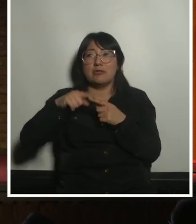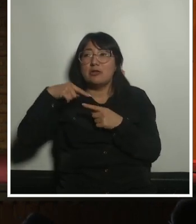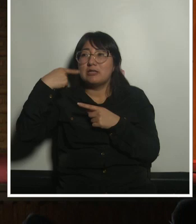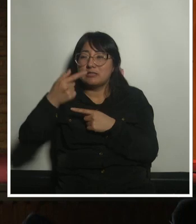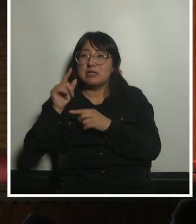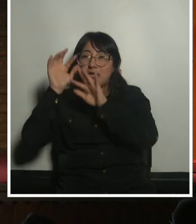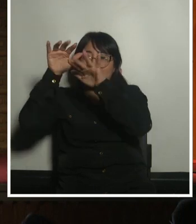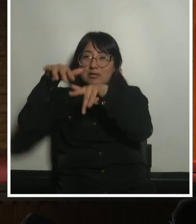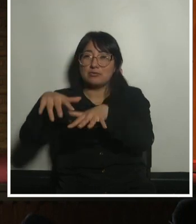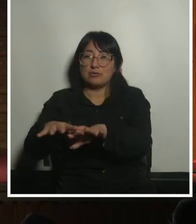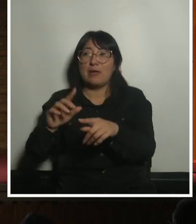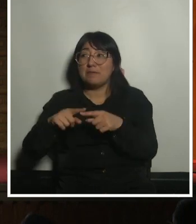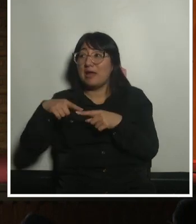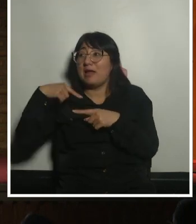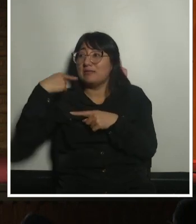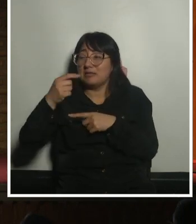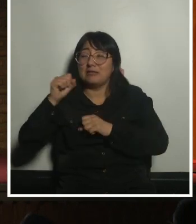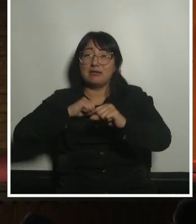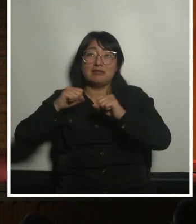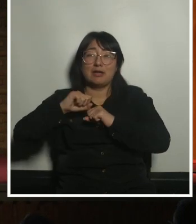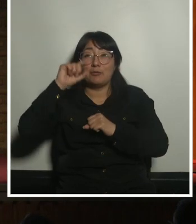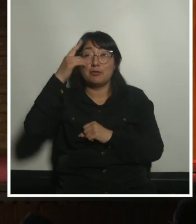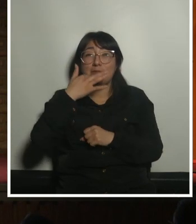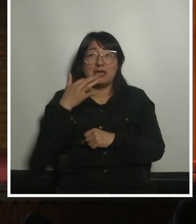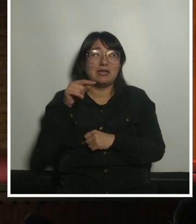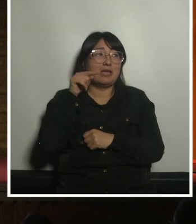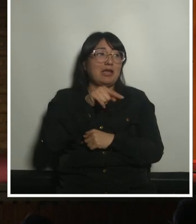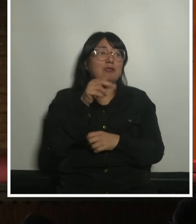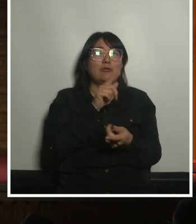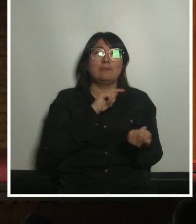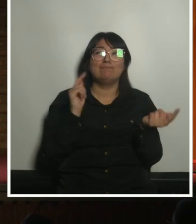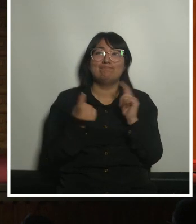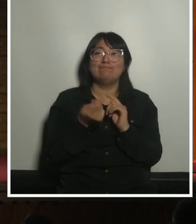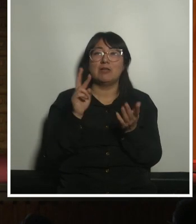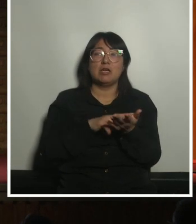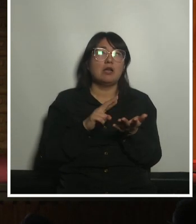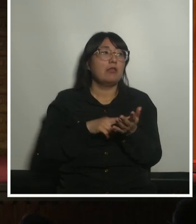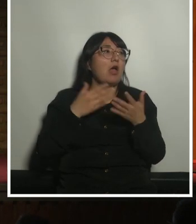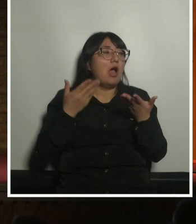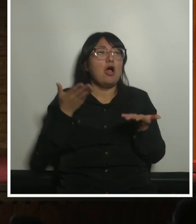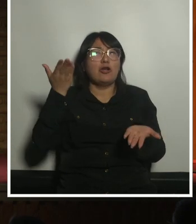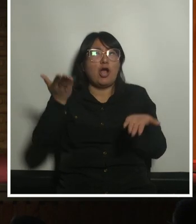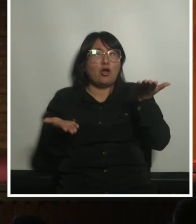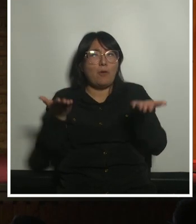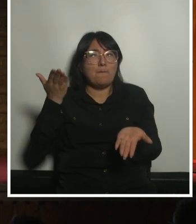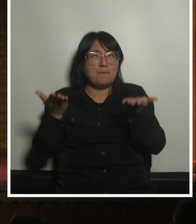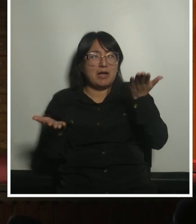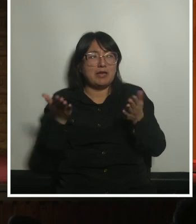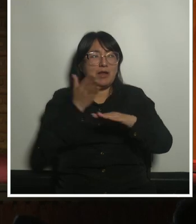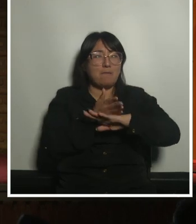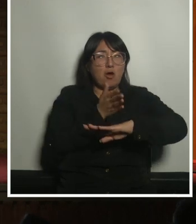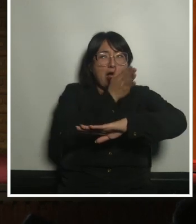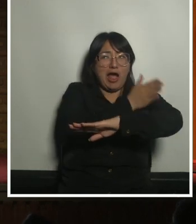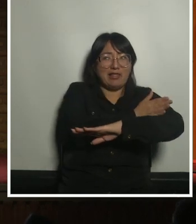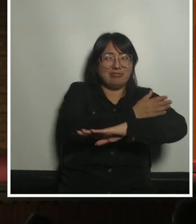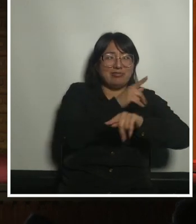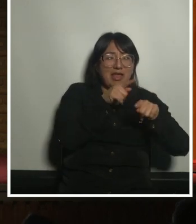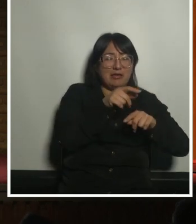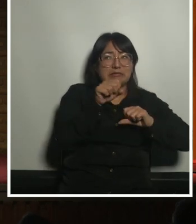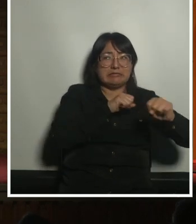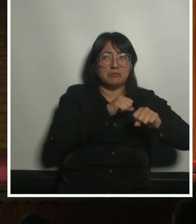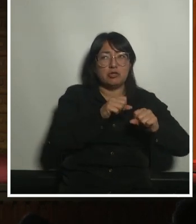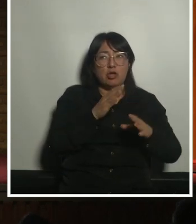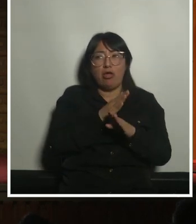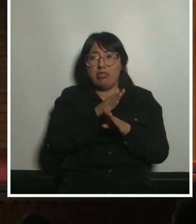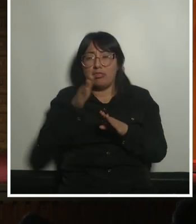siguiente terremoto para que esto sea una realidad. Si comparamos entonces el evento predesastre y postdesastre, tenemos las